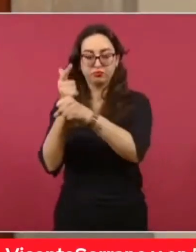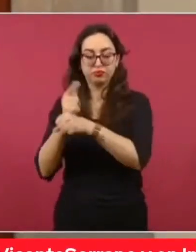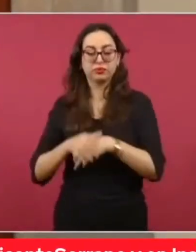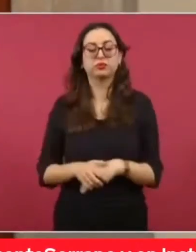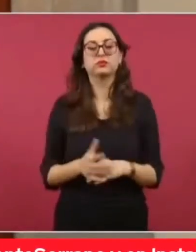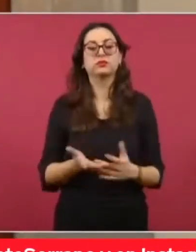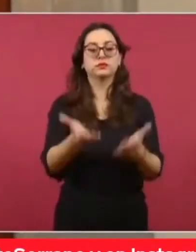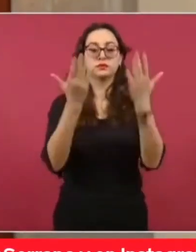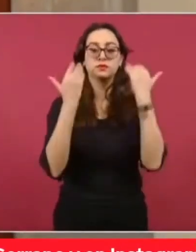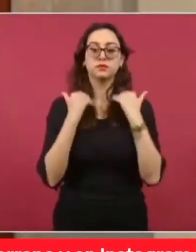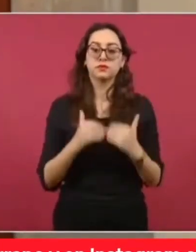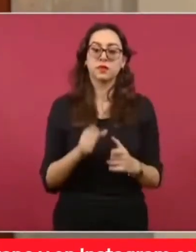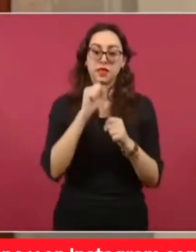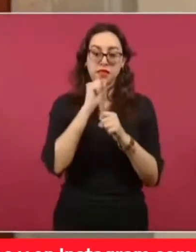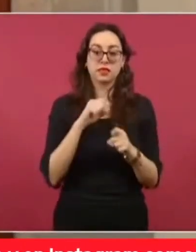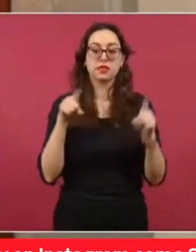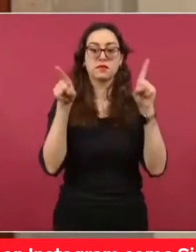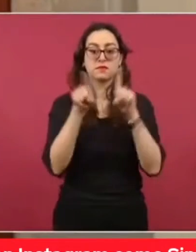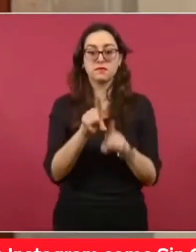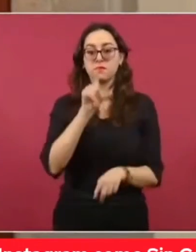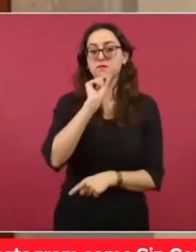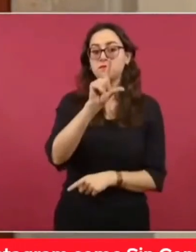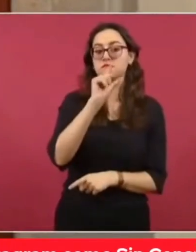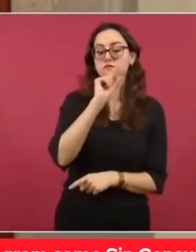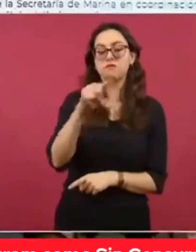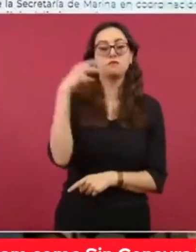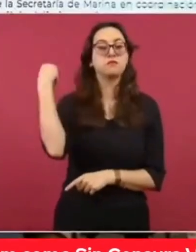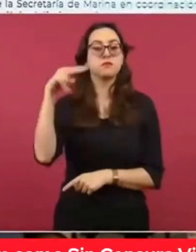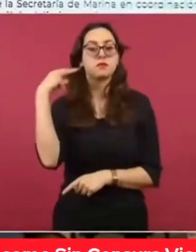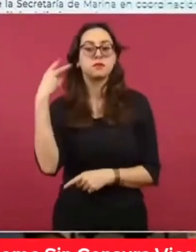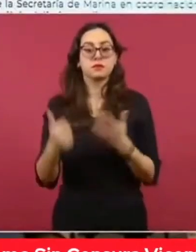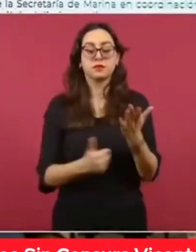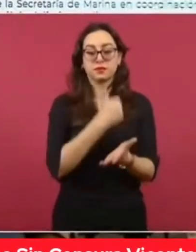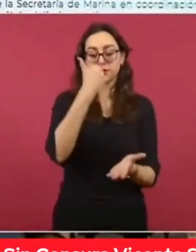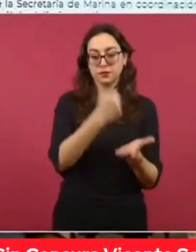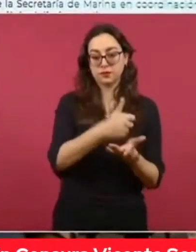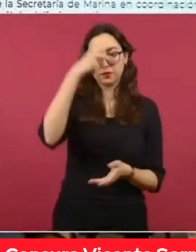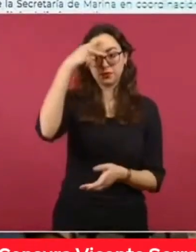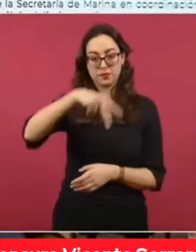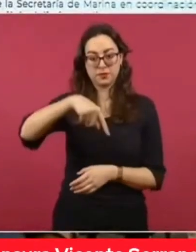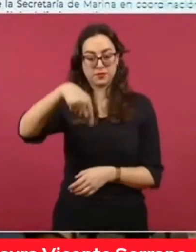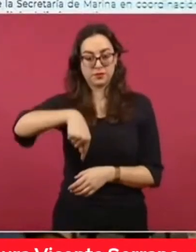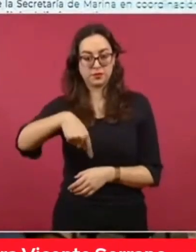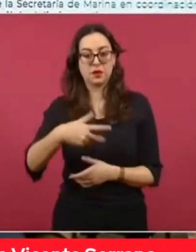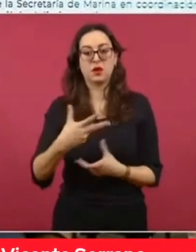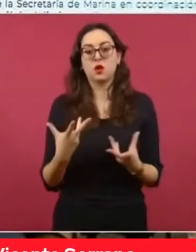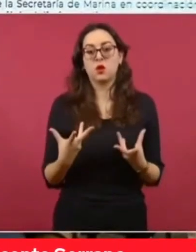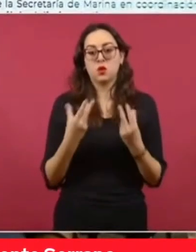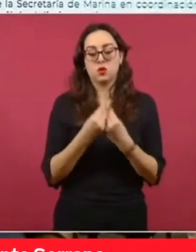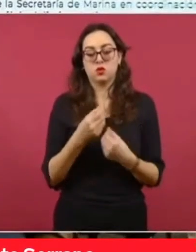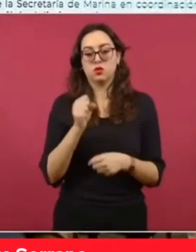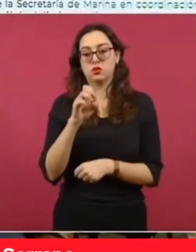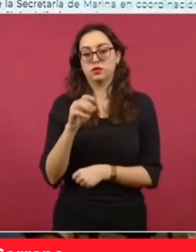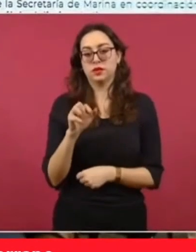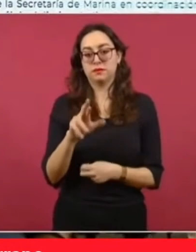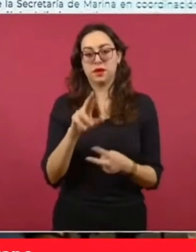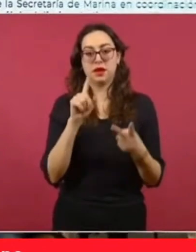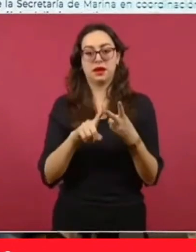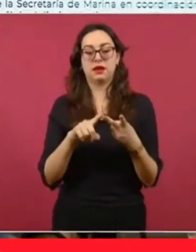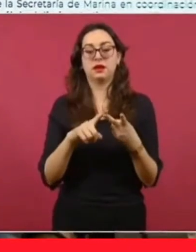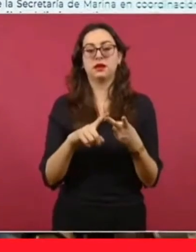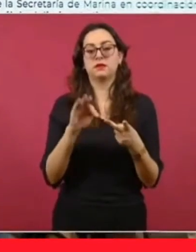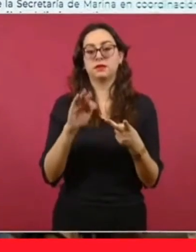también lo que se refiere en Jalisco Veracruz Ciudad de México esta secretaría y coordinación con la fiscalía y CNI